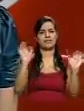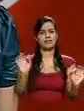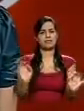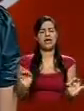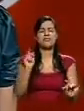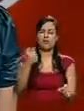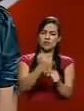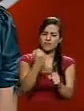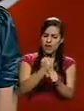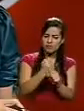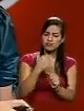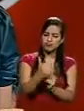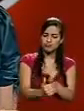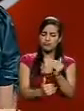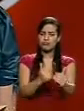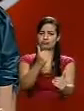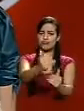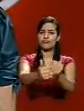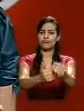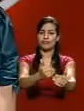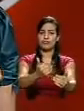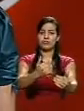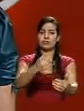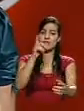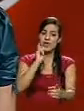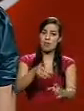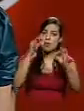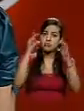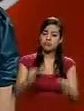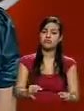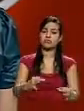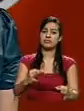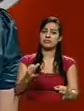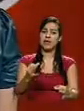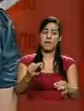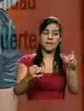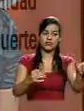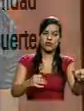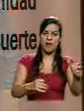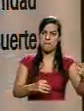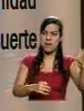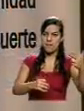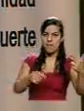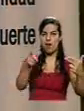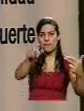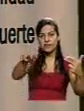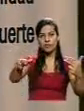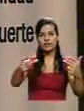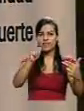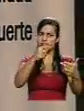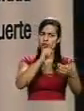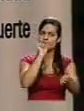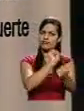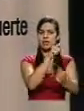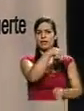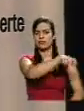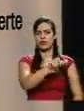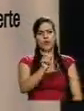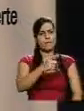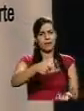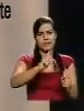tenemos que seguir trabajando porque efectivamente logremos derrotar el sicariato y todas las prácticas que la